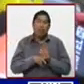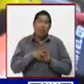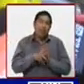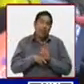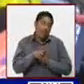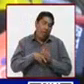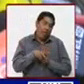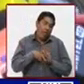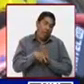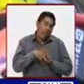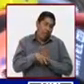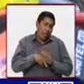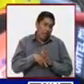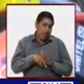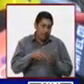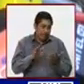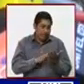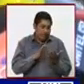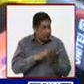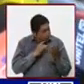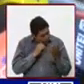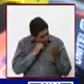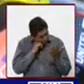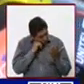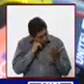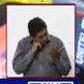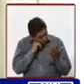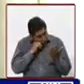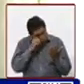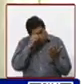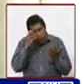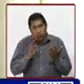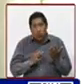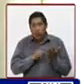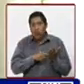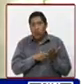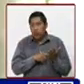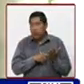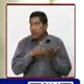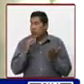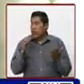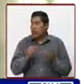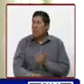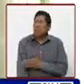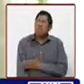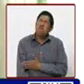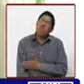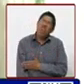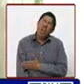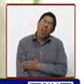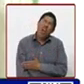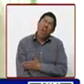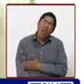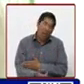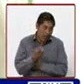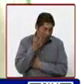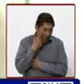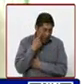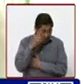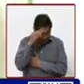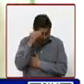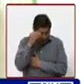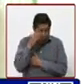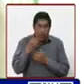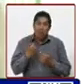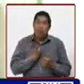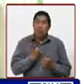videos que hemos podido encontrar en el Google Drive. En horas de la madrugada se conoce de que el sujeto se